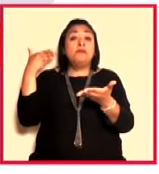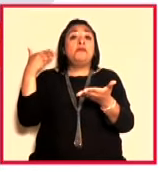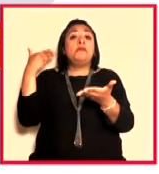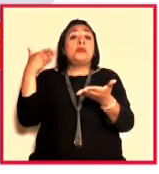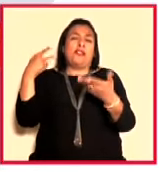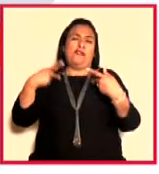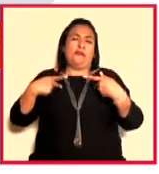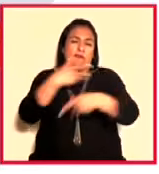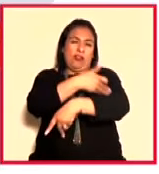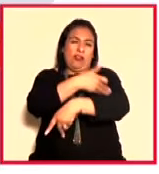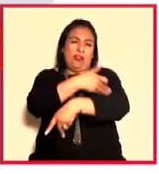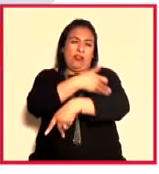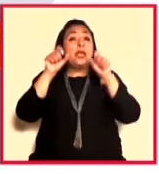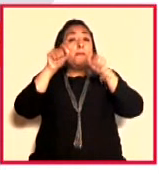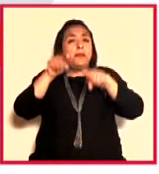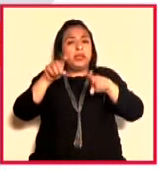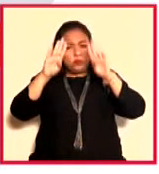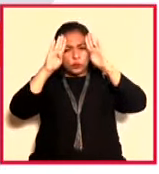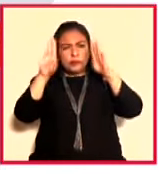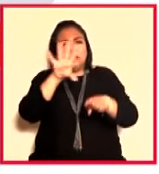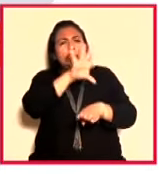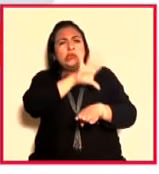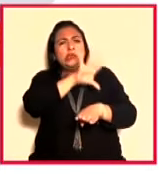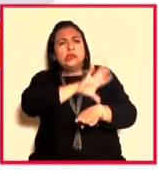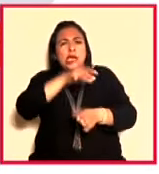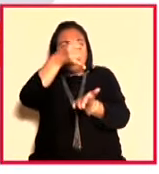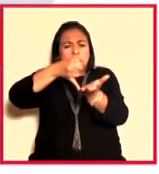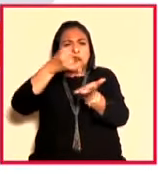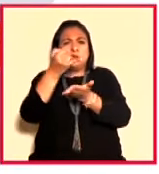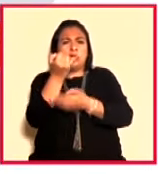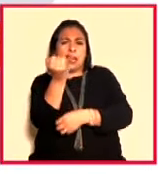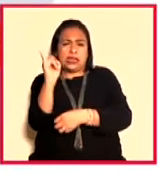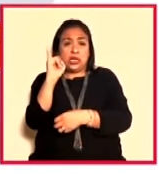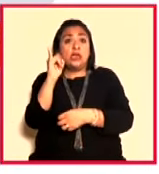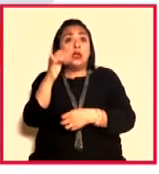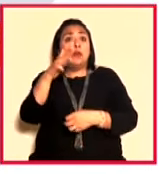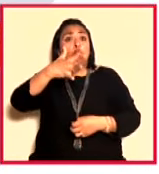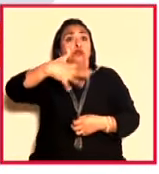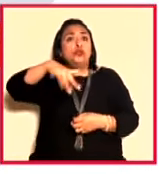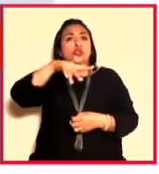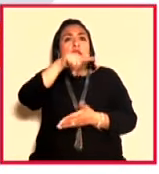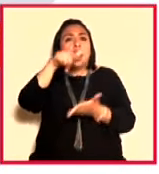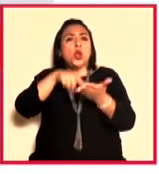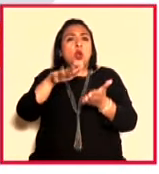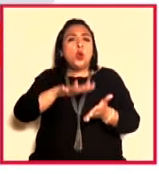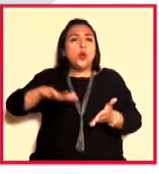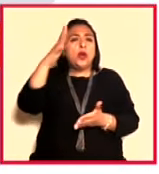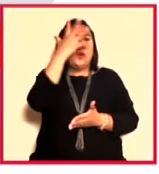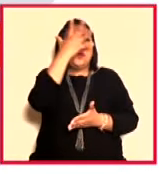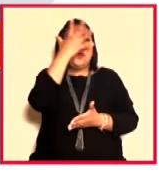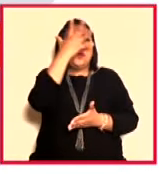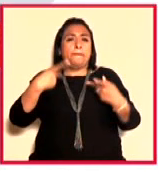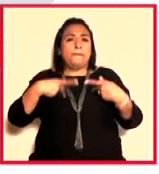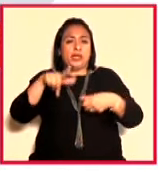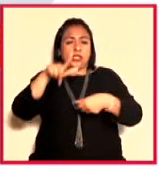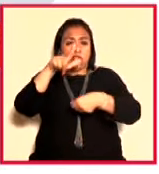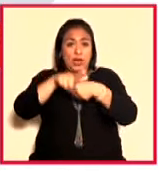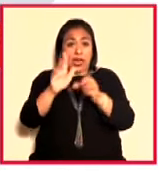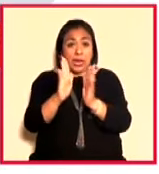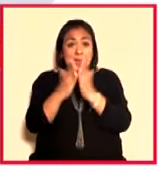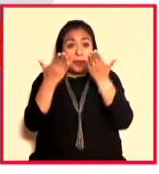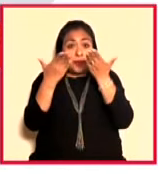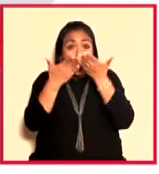su pasión por el cultivo de un jardín en busca de un paraíso personal. La novela abre una puerta a